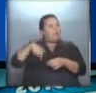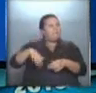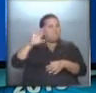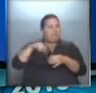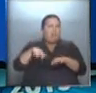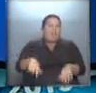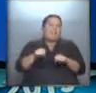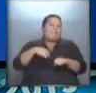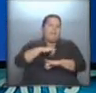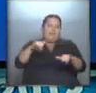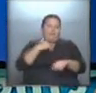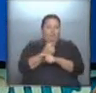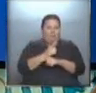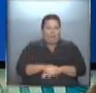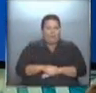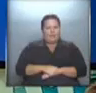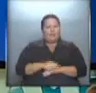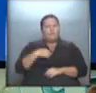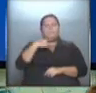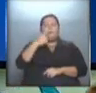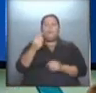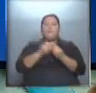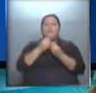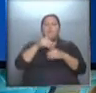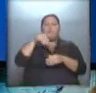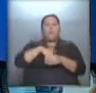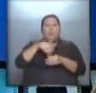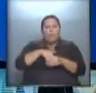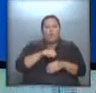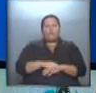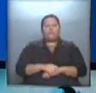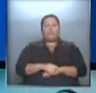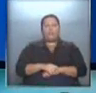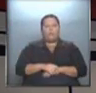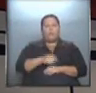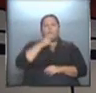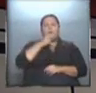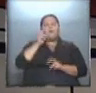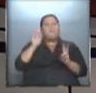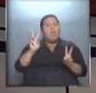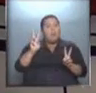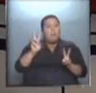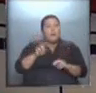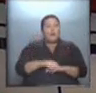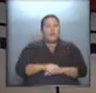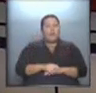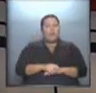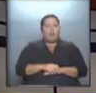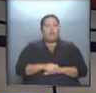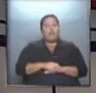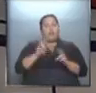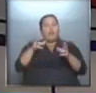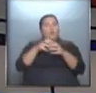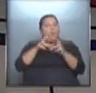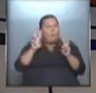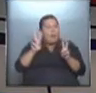es temprano todavía. Te quería preguntar una cosa, porque ha habido mucho voto que ha migrado, o sea, por ejemplo, en el peronismo disidente, en el